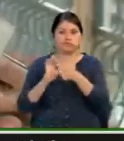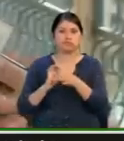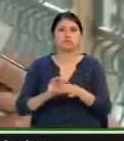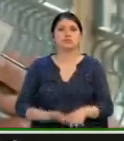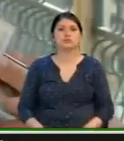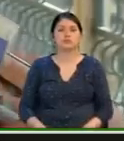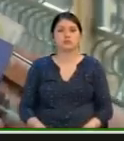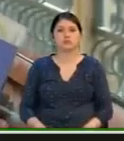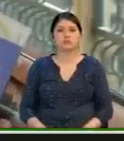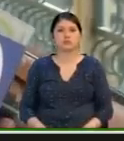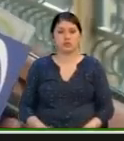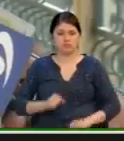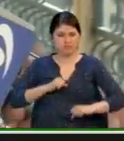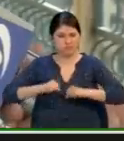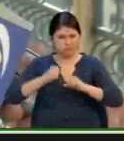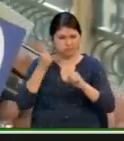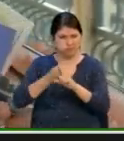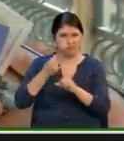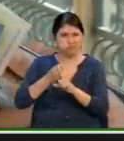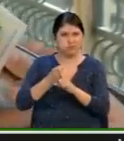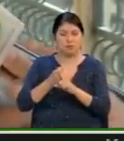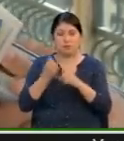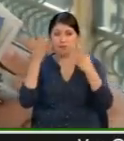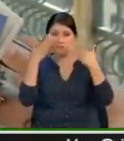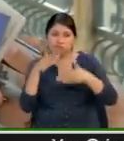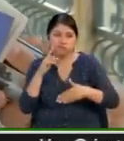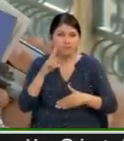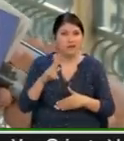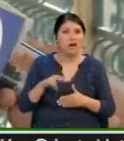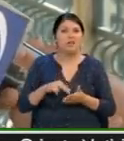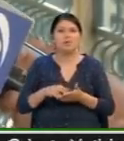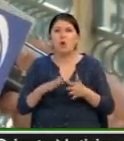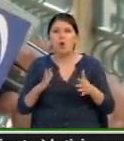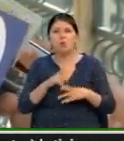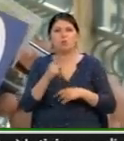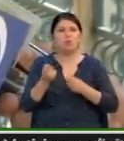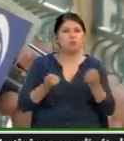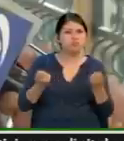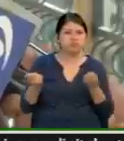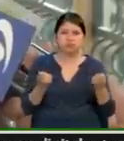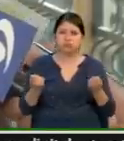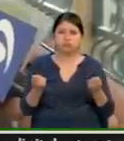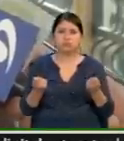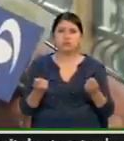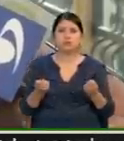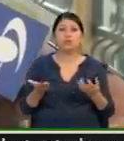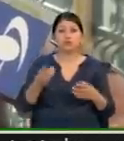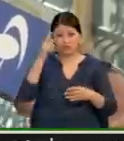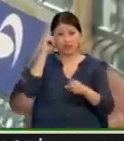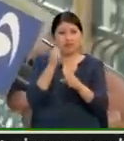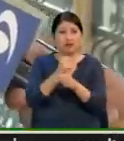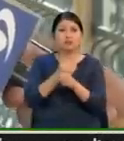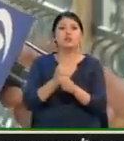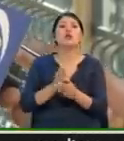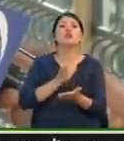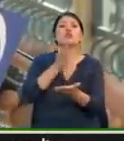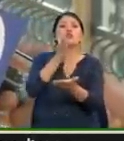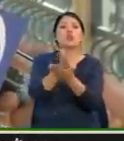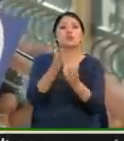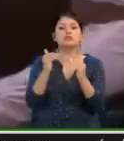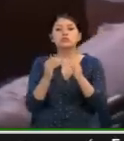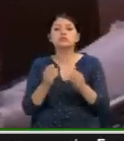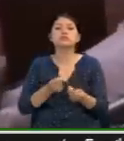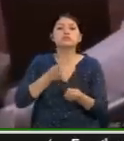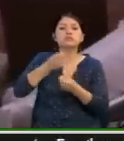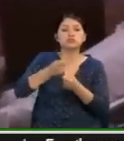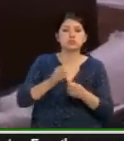metropolitana la labor del agente encubiertos es el establecer el modus operandi y trabajaban a domicilio es decir los